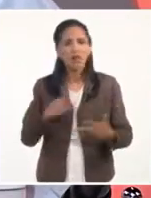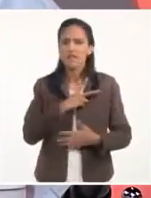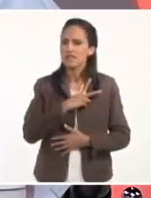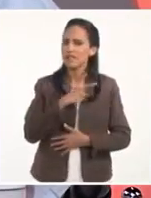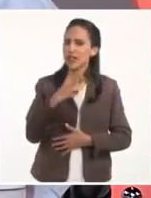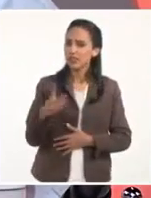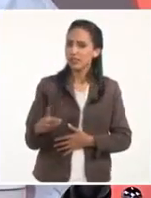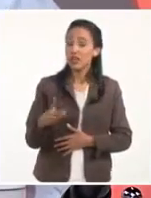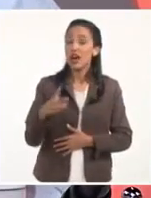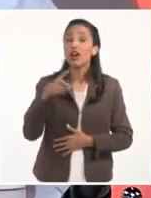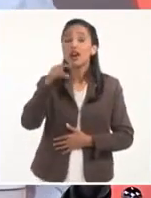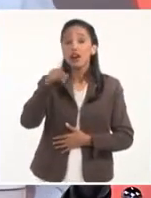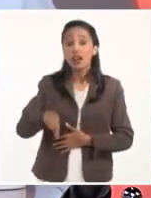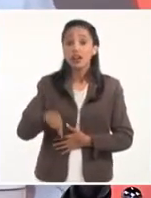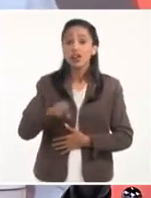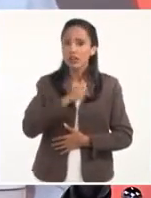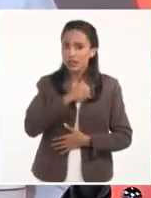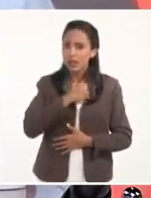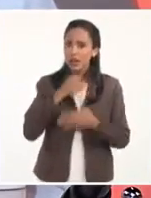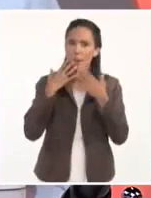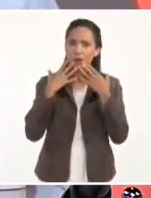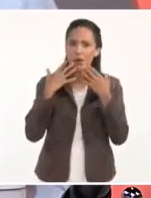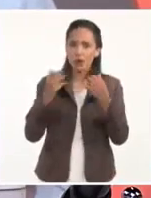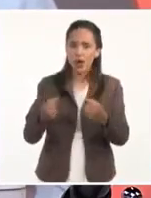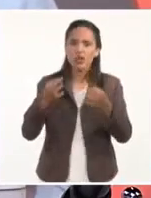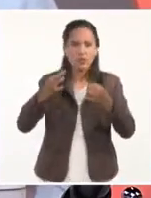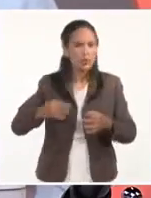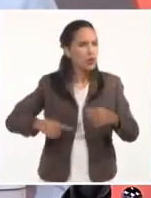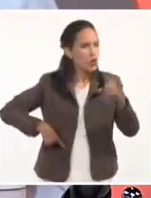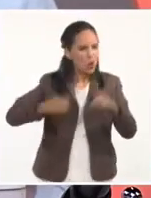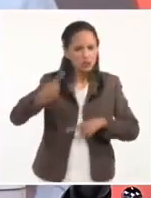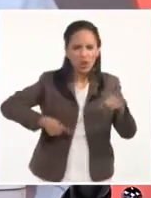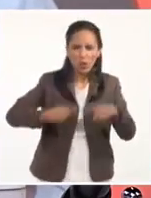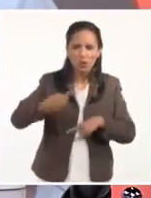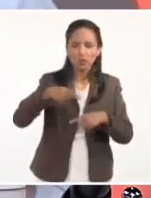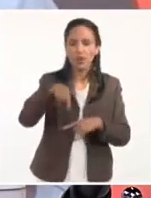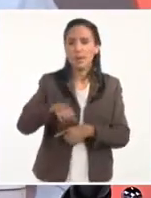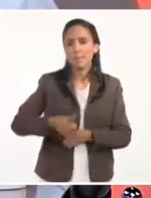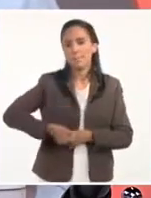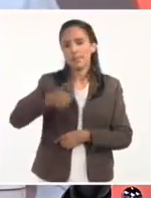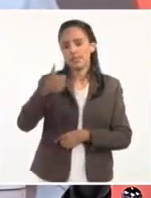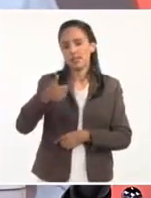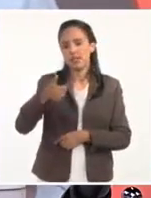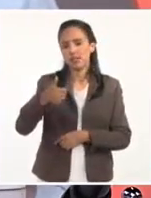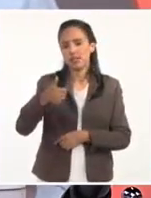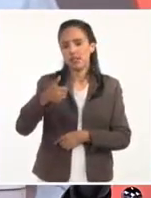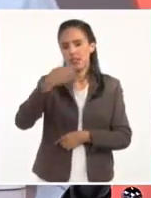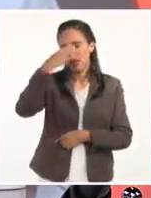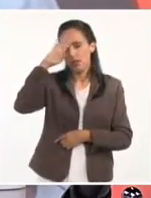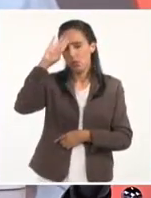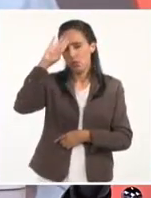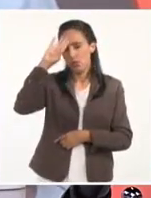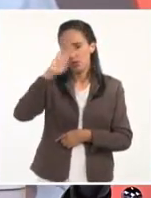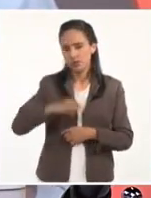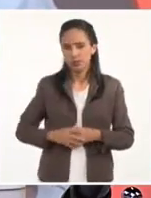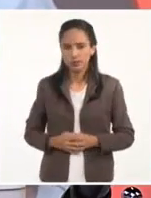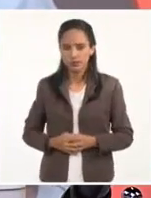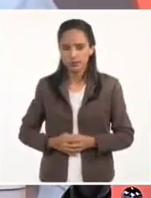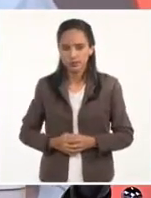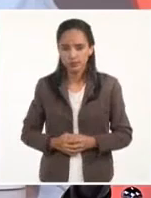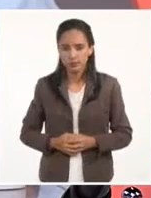tremendo espíritu que han caído con todos los hierros arriba criticándolo de todas las cosas habidas y por haber y